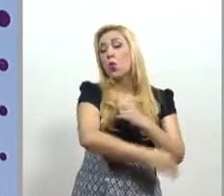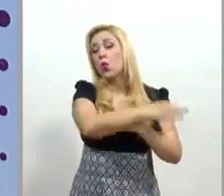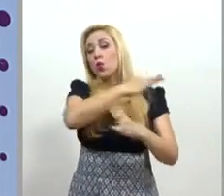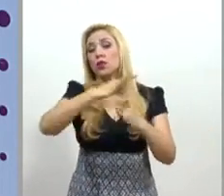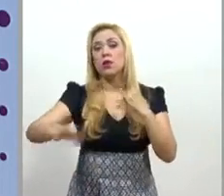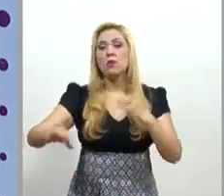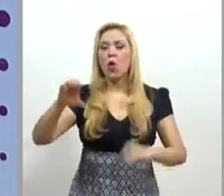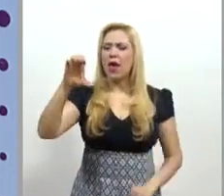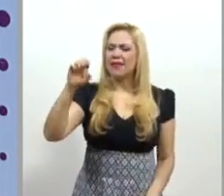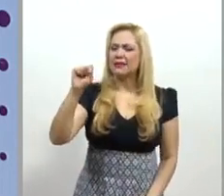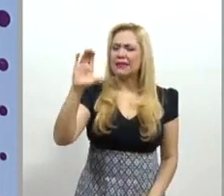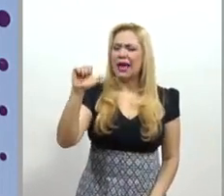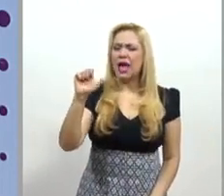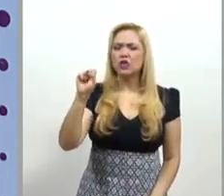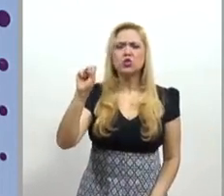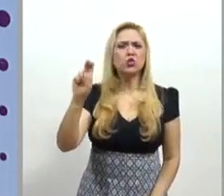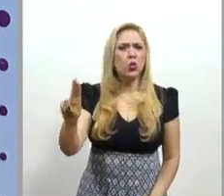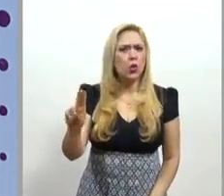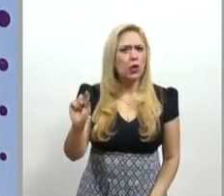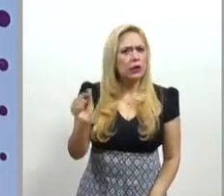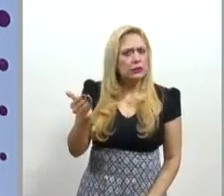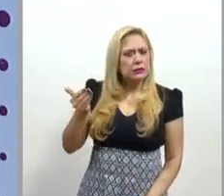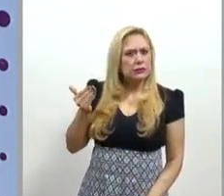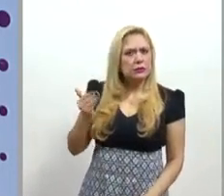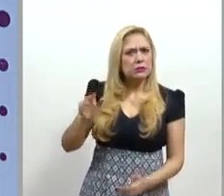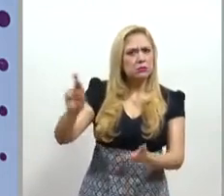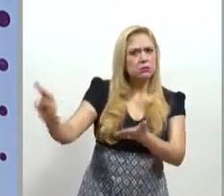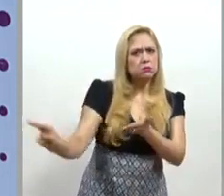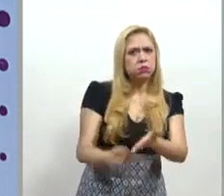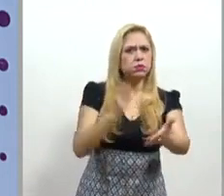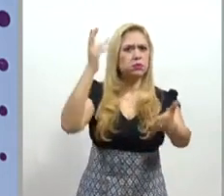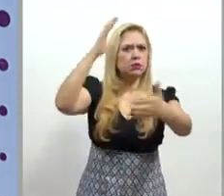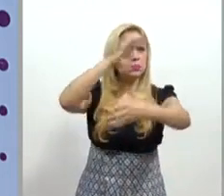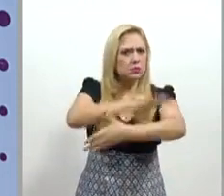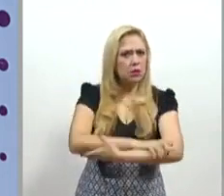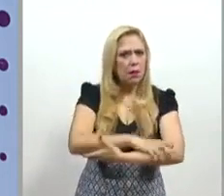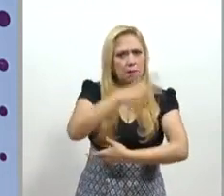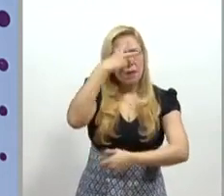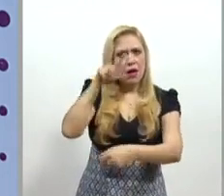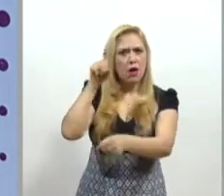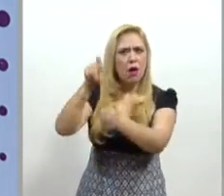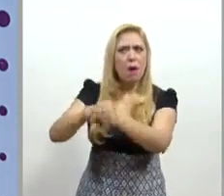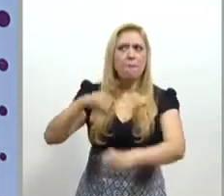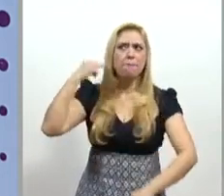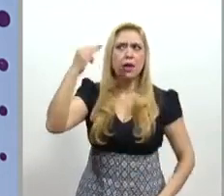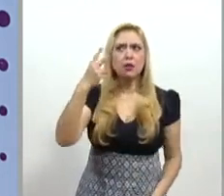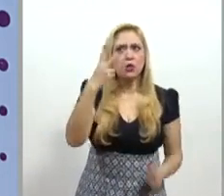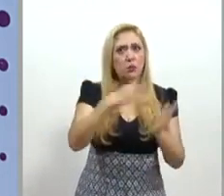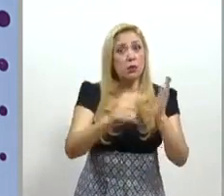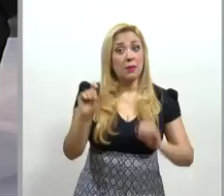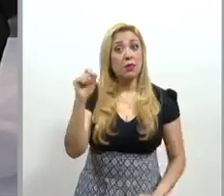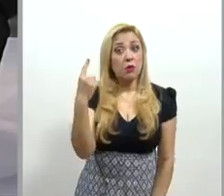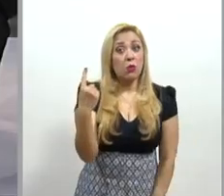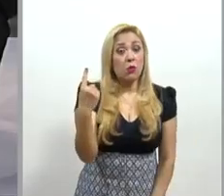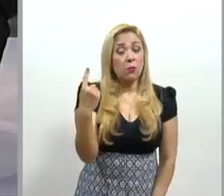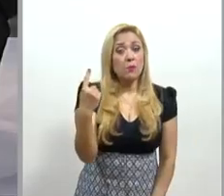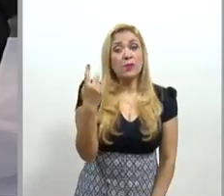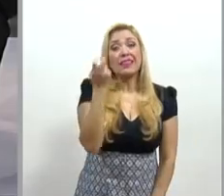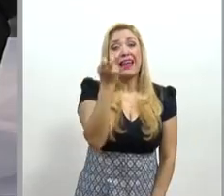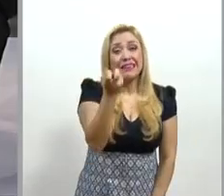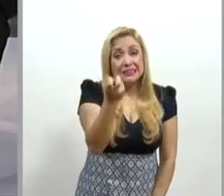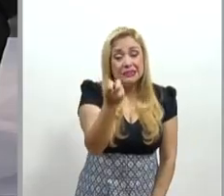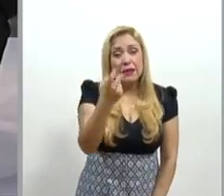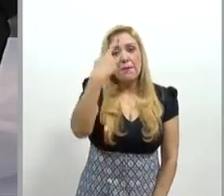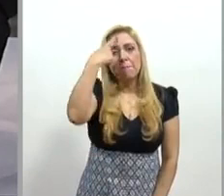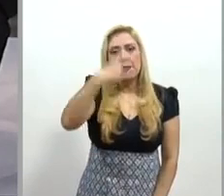Escazú, que es un acuerdo muy importante que entró en vigor en México en marzo de 2021 y viene a ser este parámetro